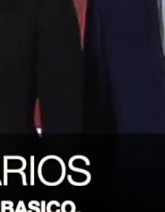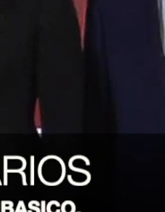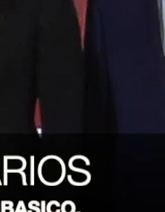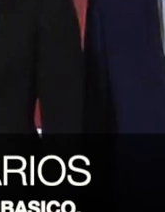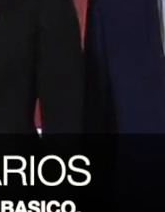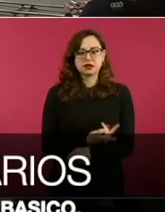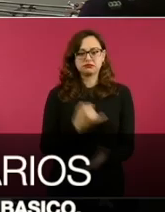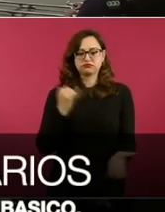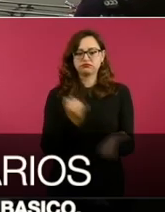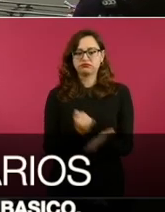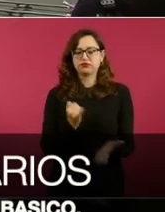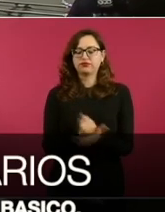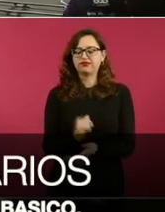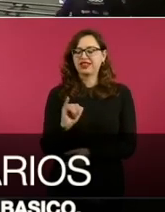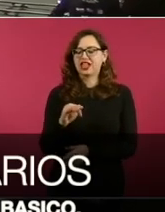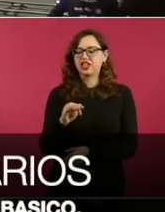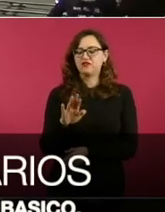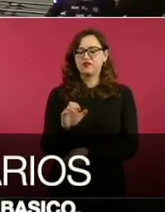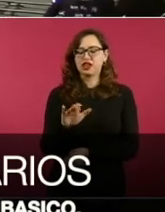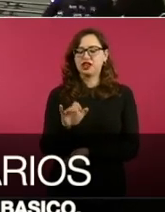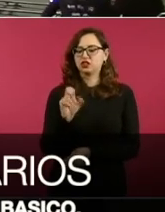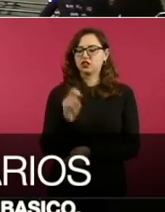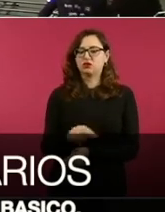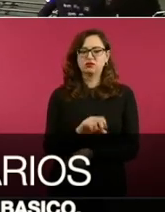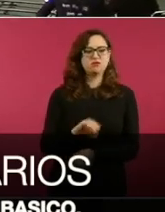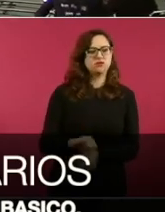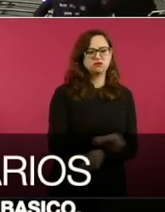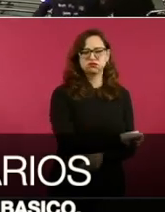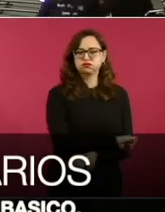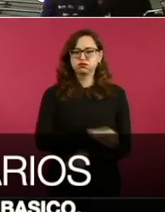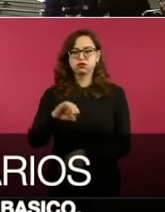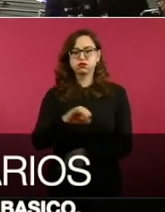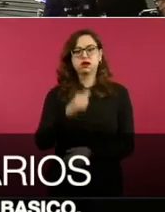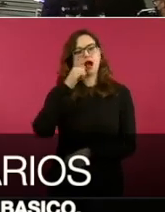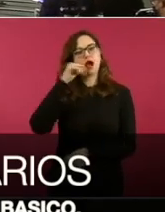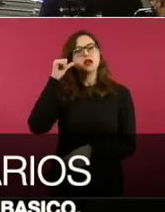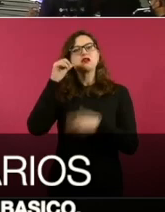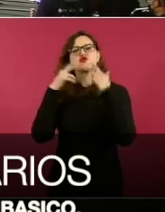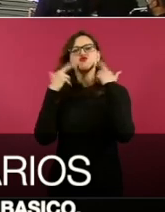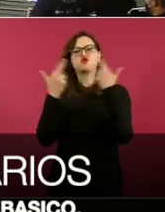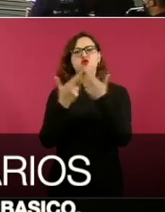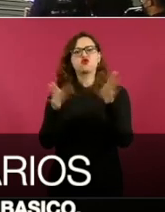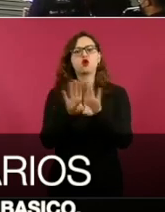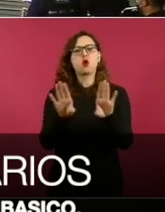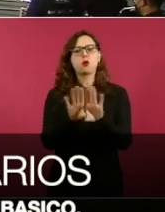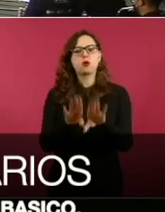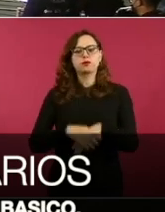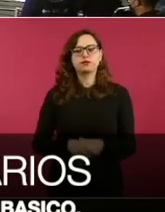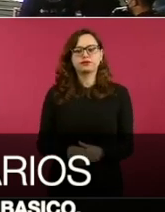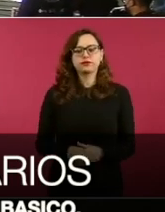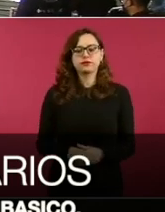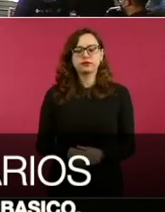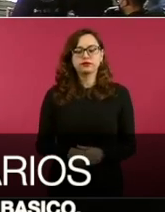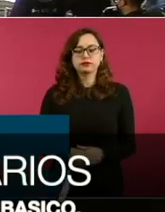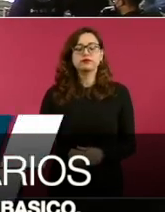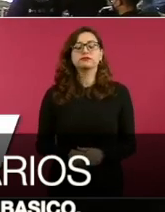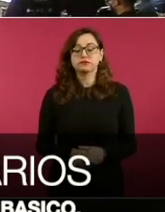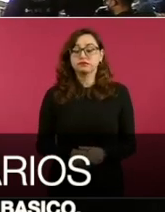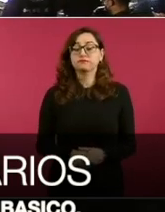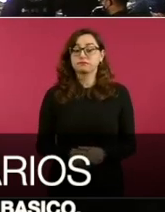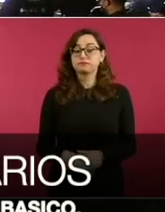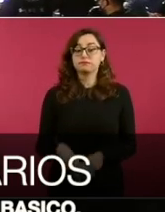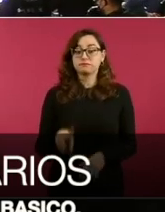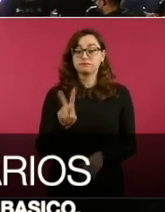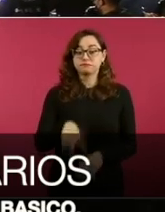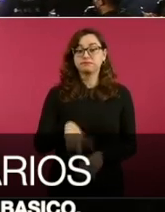plan del presidente Andrés Manuel López Obrador para evitar el alza de precios en productos de la canasta básica. Se mantendrán los precios